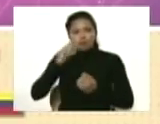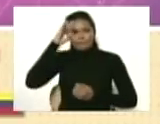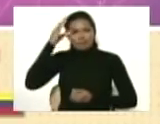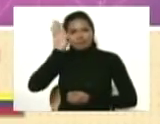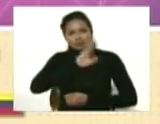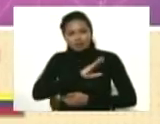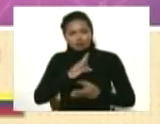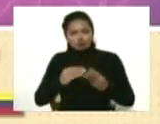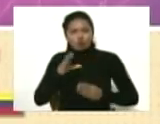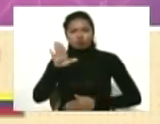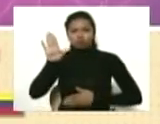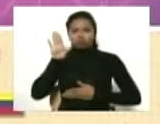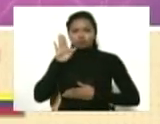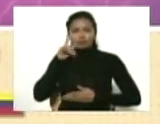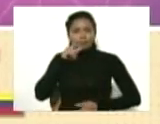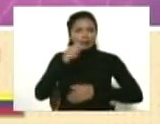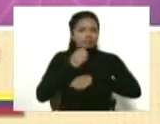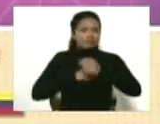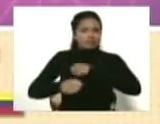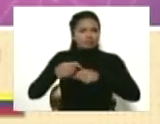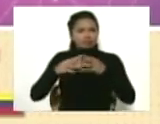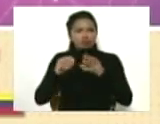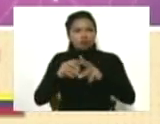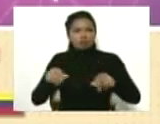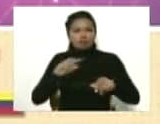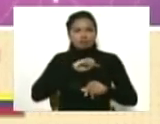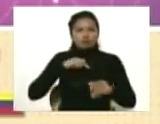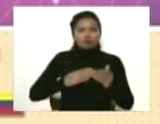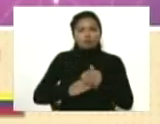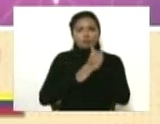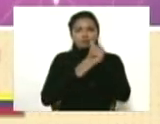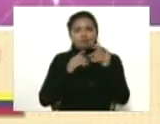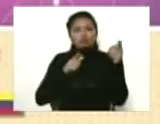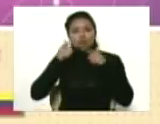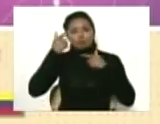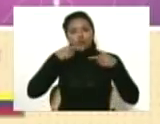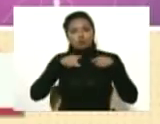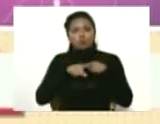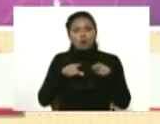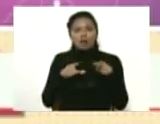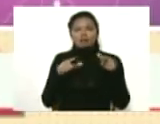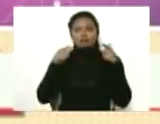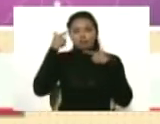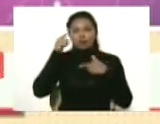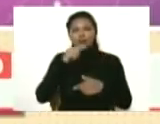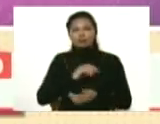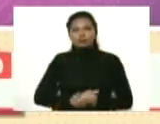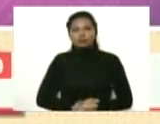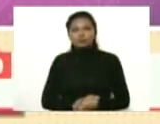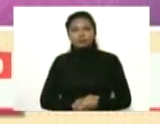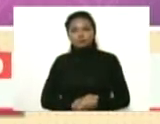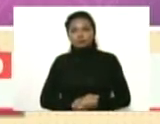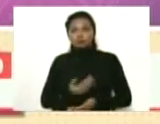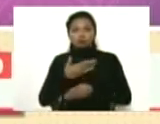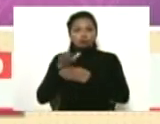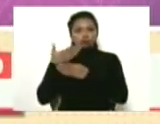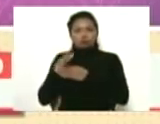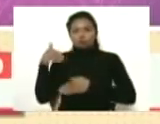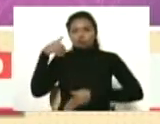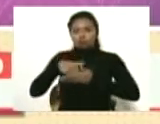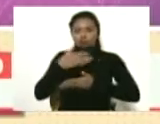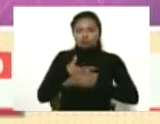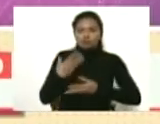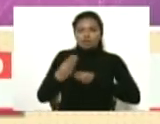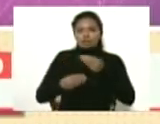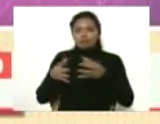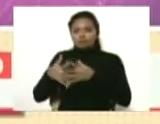milicianos comprometidos para defender el legado de nuestro comandante supremo y eterno Hugo Chávez Frías y de cualquier invasión